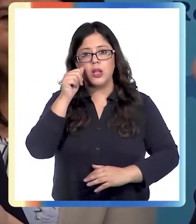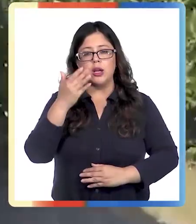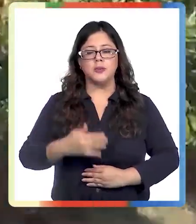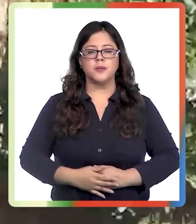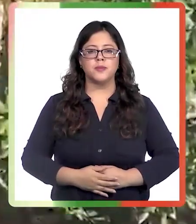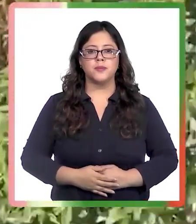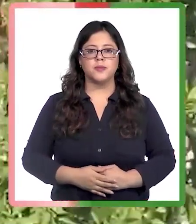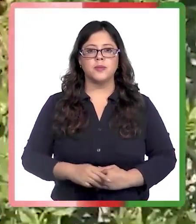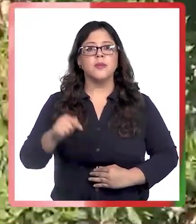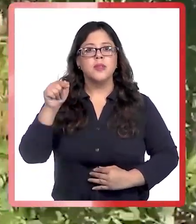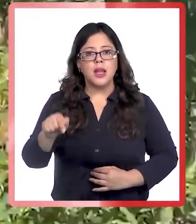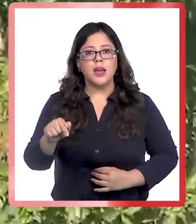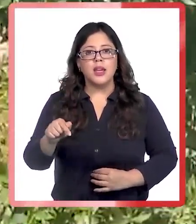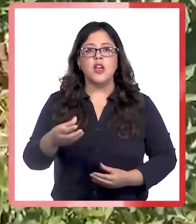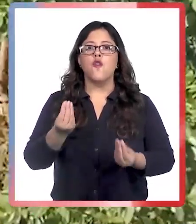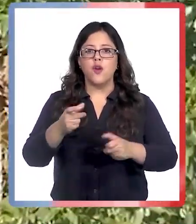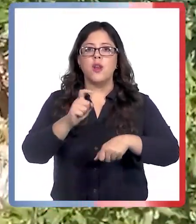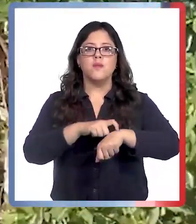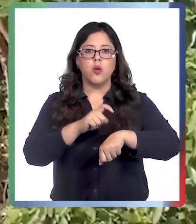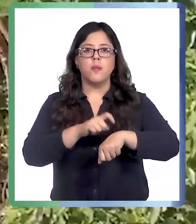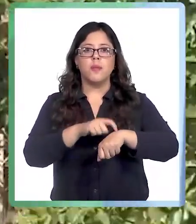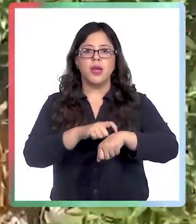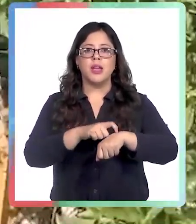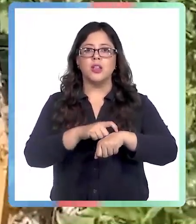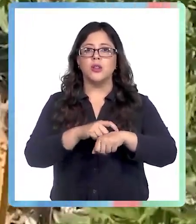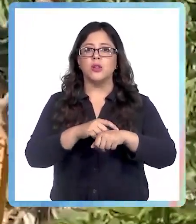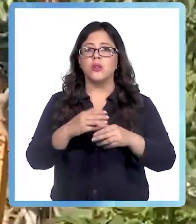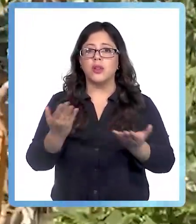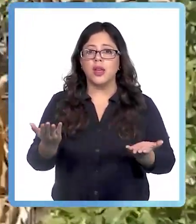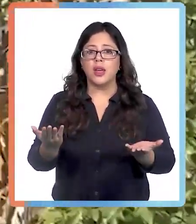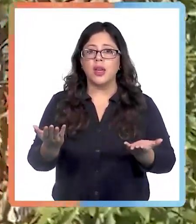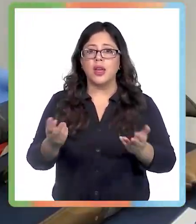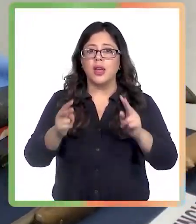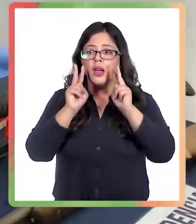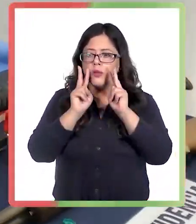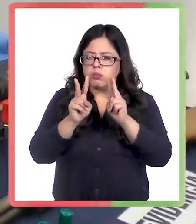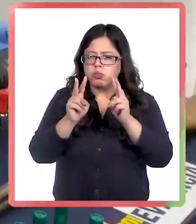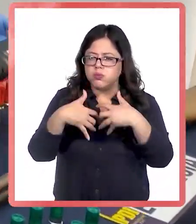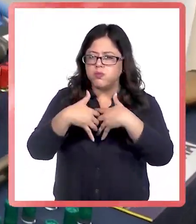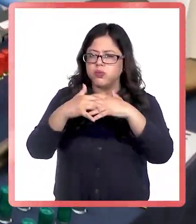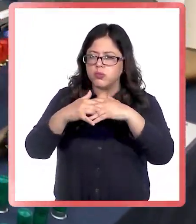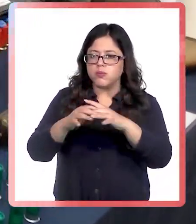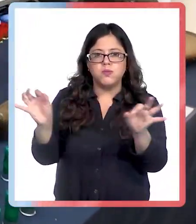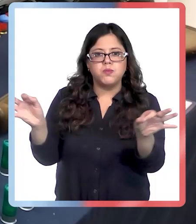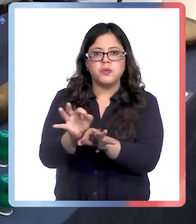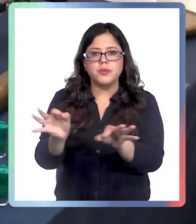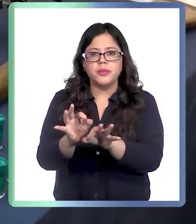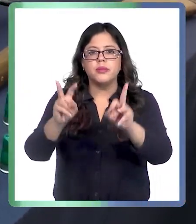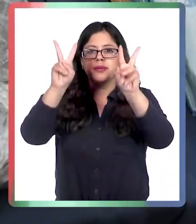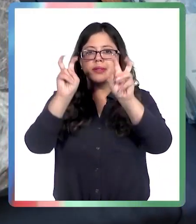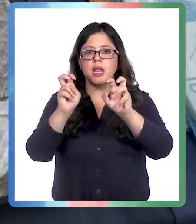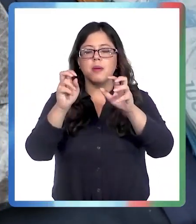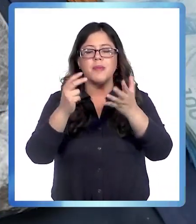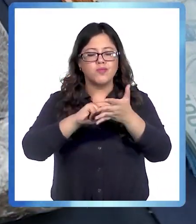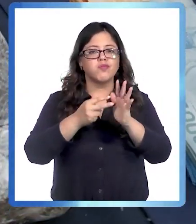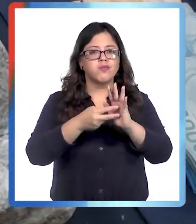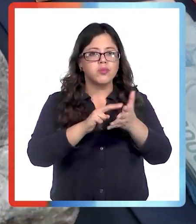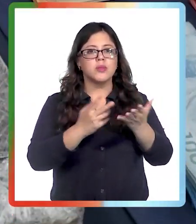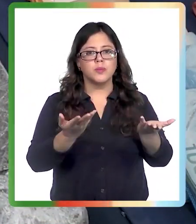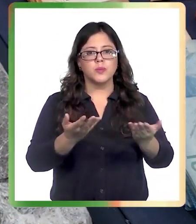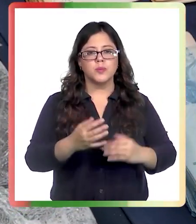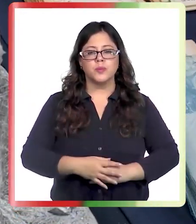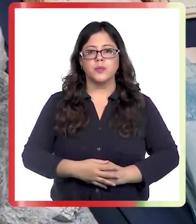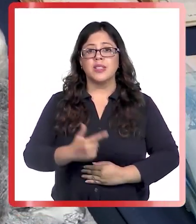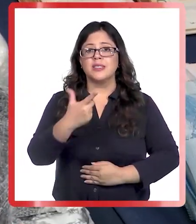droga. Siempre será buen momento para advertir del daño personal y potencial hacia otros que produce el consumo